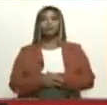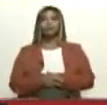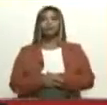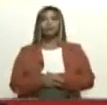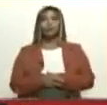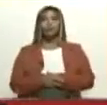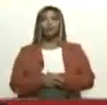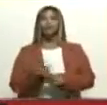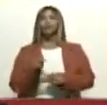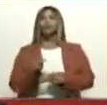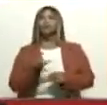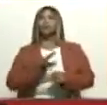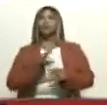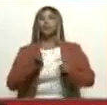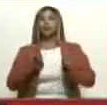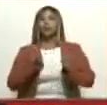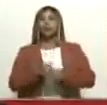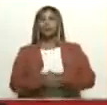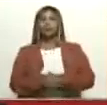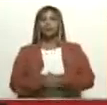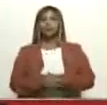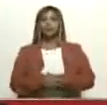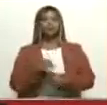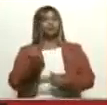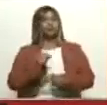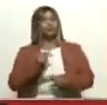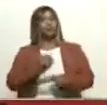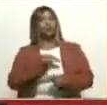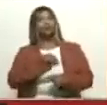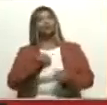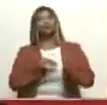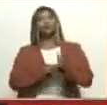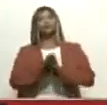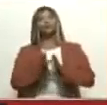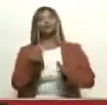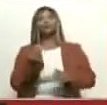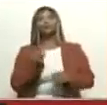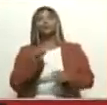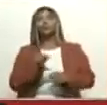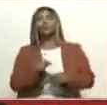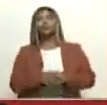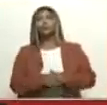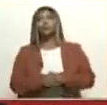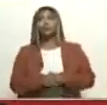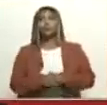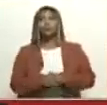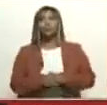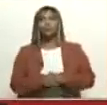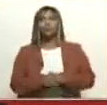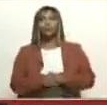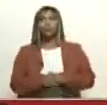de autores y temas. Sí, fíjate, nosotros hemos avanzado muchísimo en todo esto.